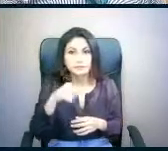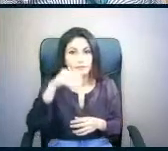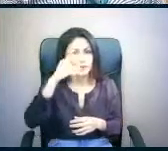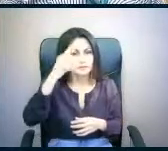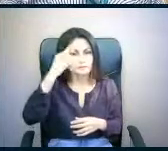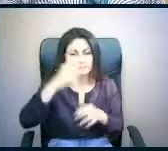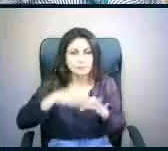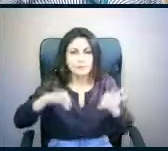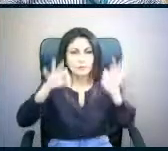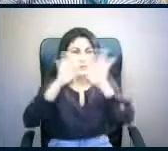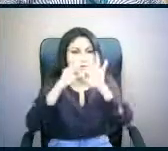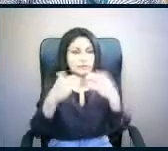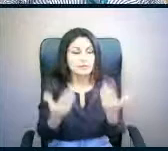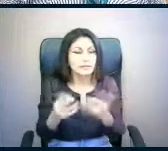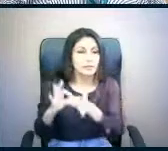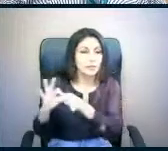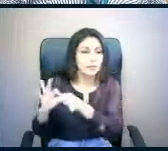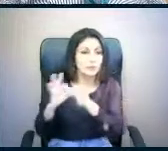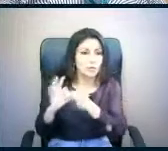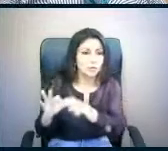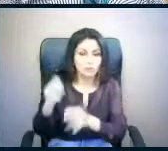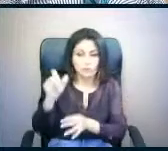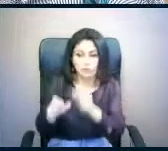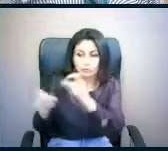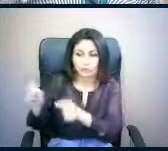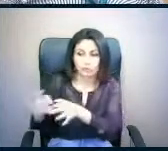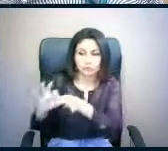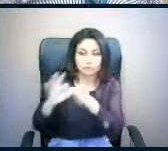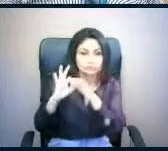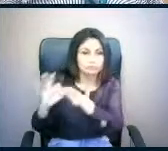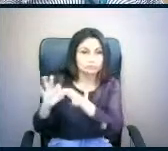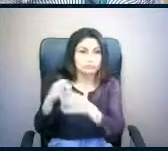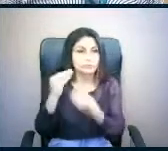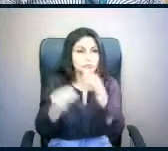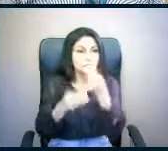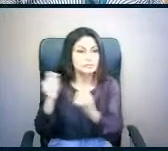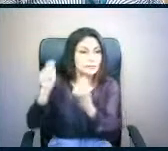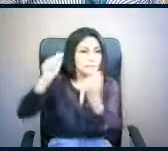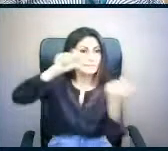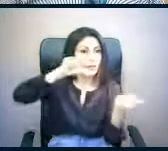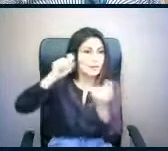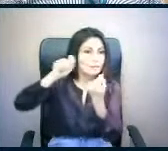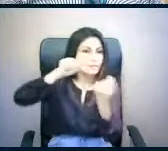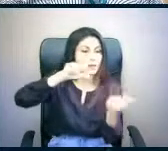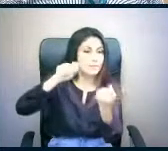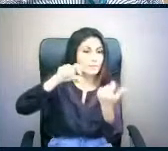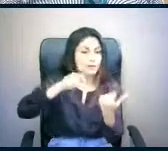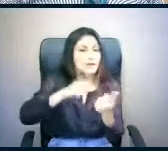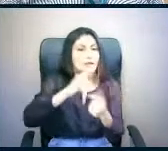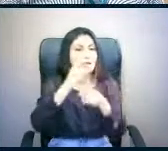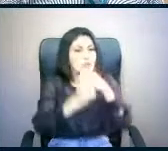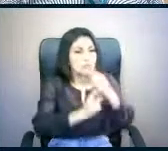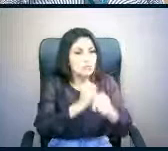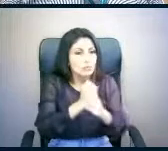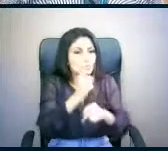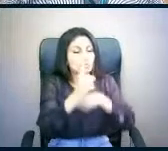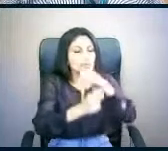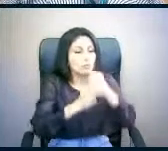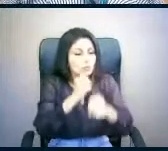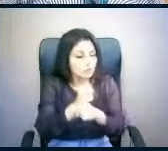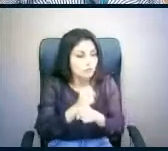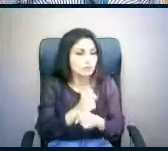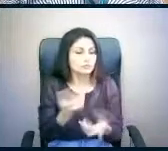son sus colaboradores, por lo que se invierte anualmente en programas de bienestar, salud,